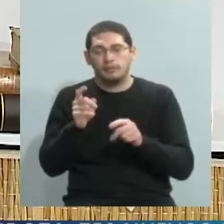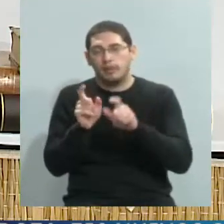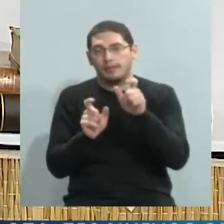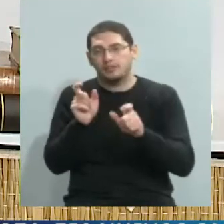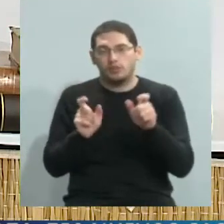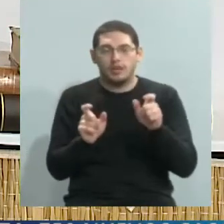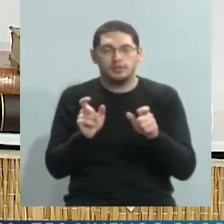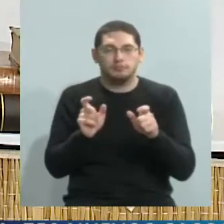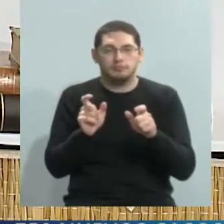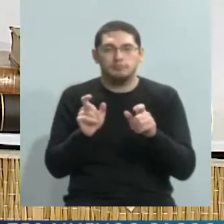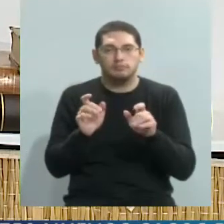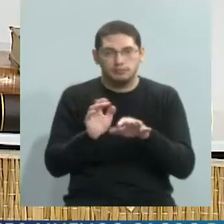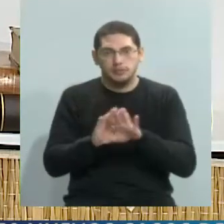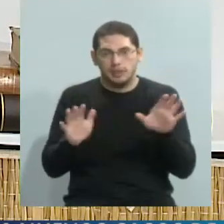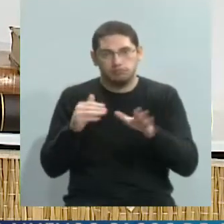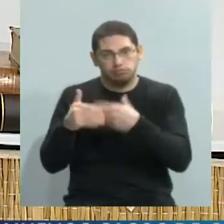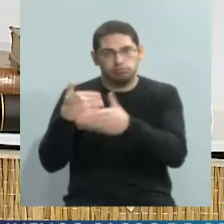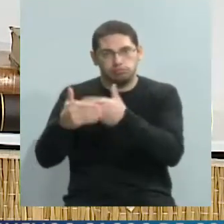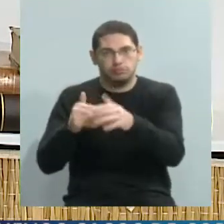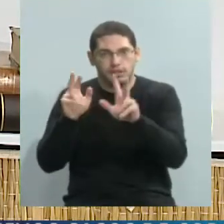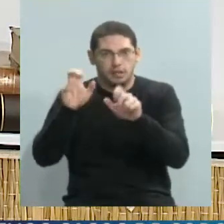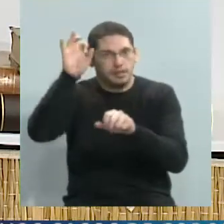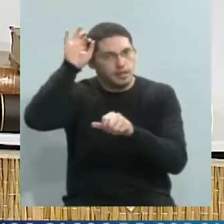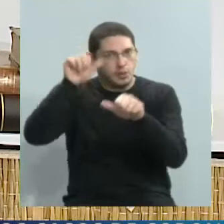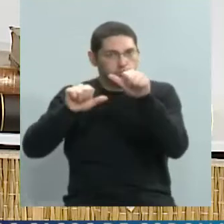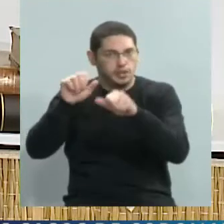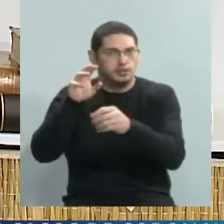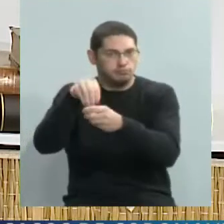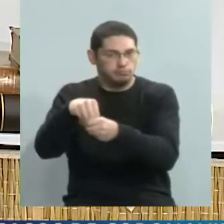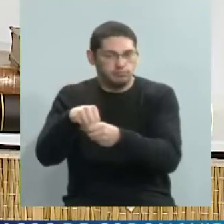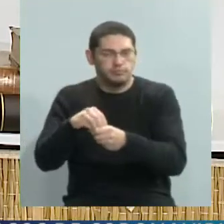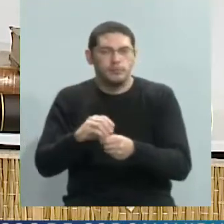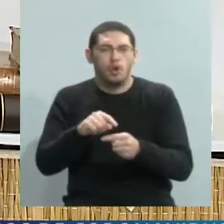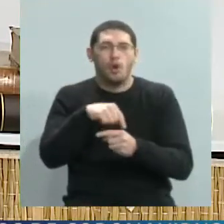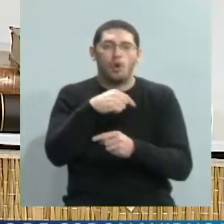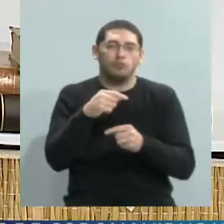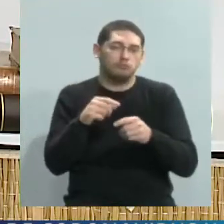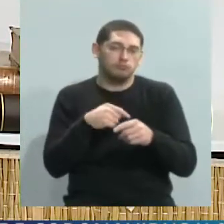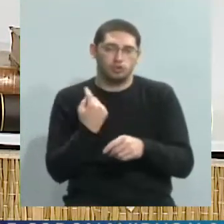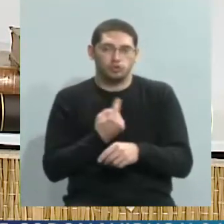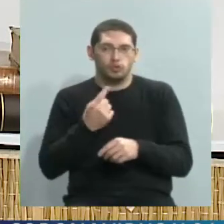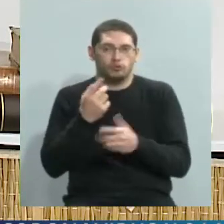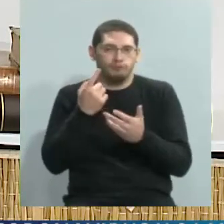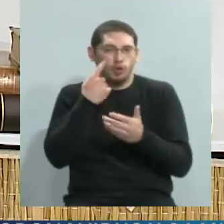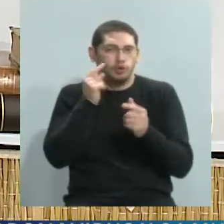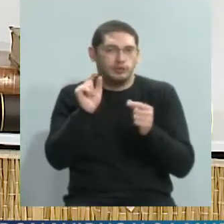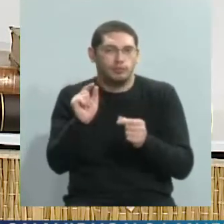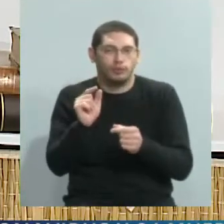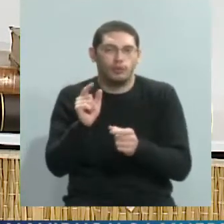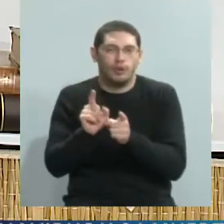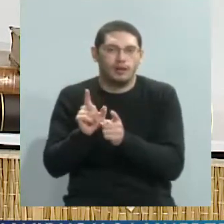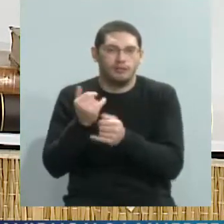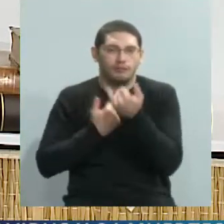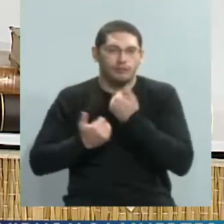lo practica, que está muy metido en el tema, hay otros que conocemos poco y está bueno empezar a